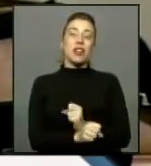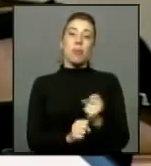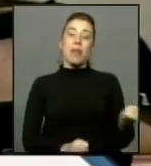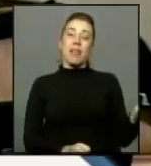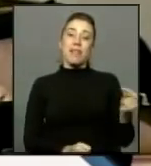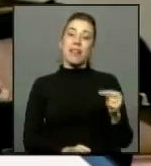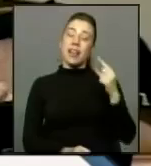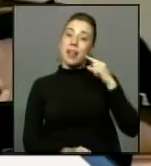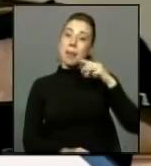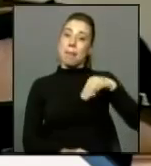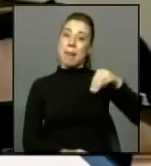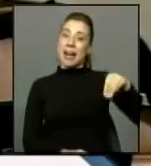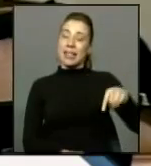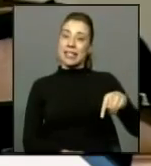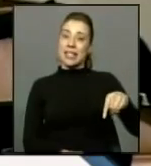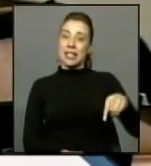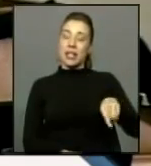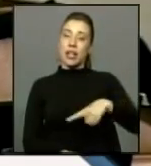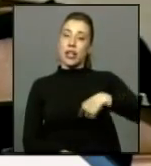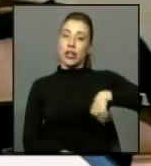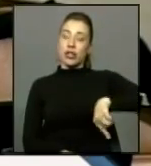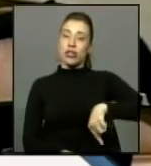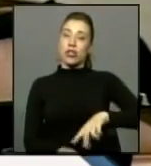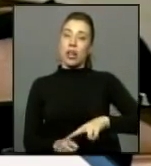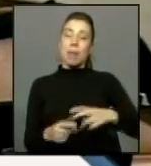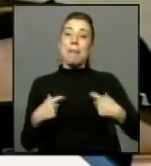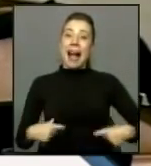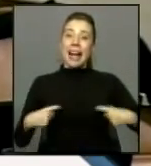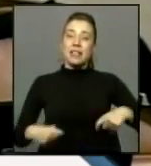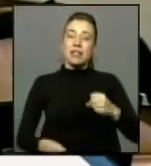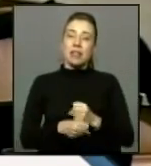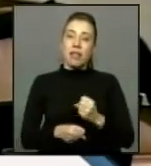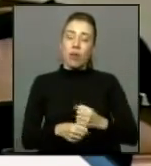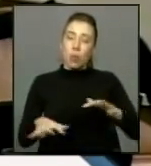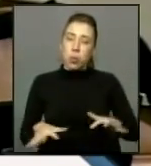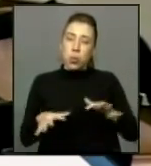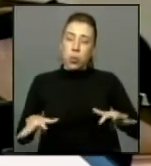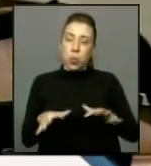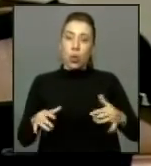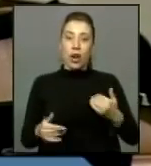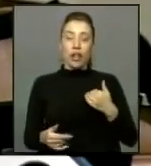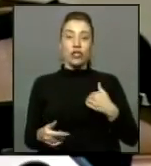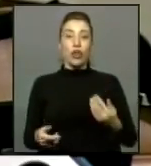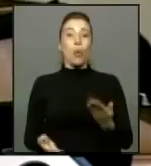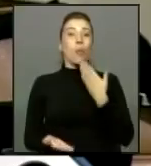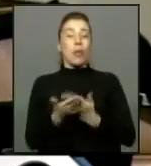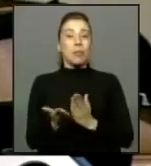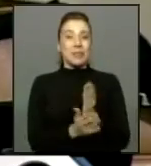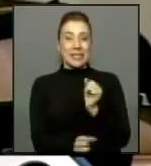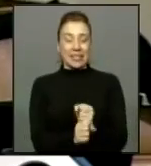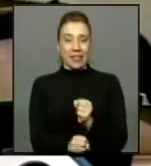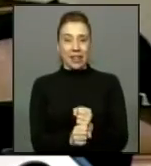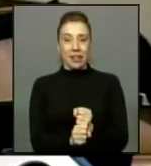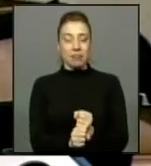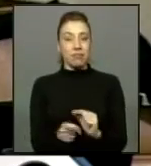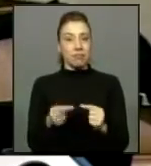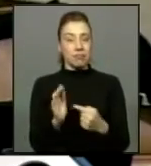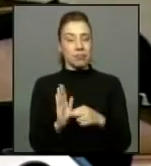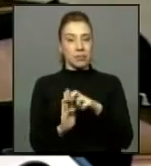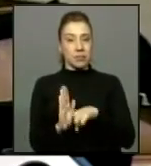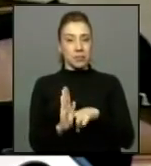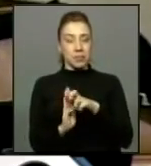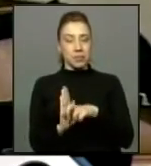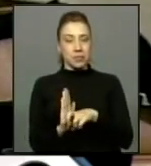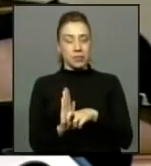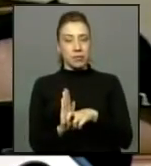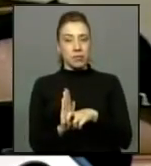de la región de Magallanes, con quienes hemos estado realizando un intenso trabajo durante este año y medio de ejercicio. La discusión de este proyecto se ha caracterizado